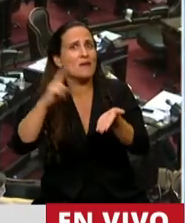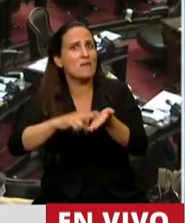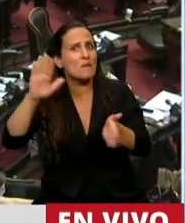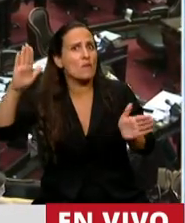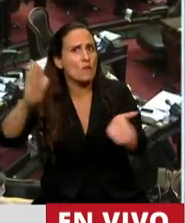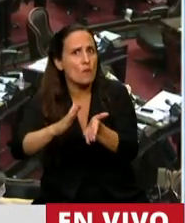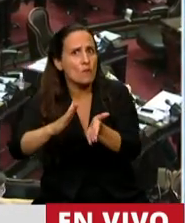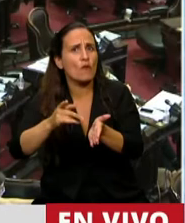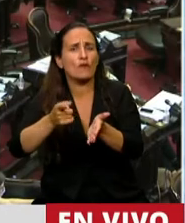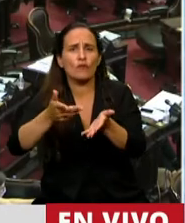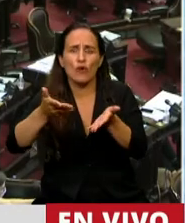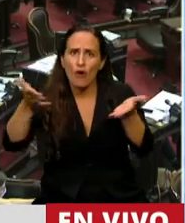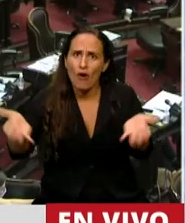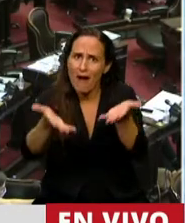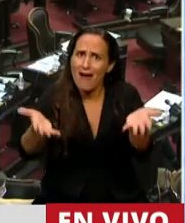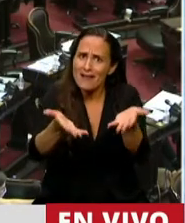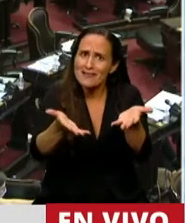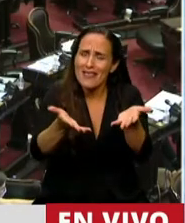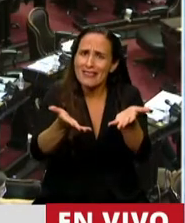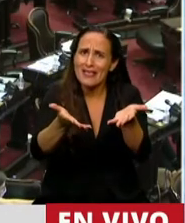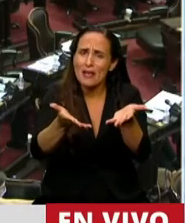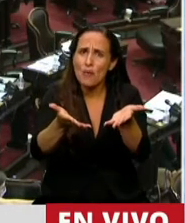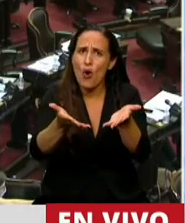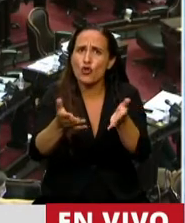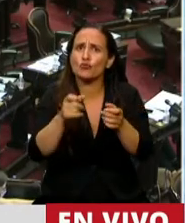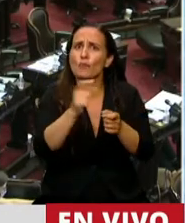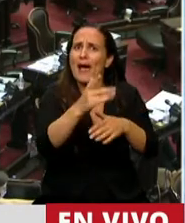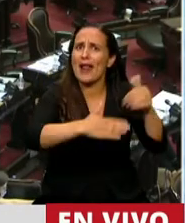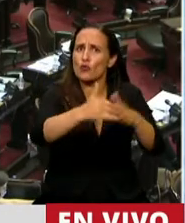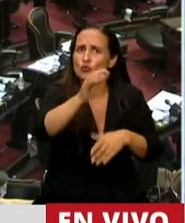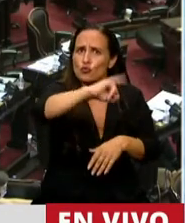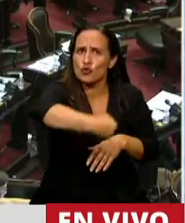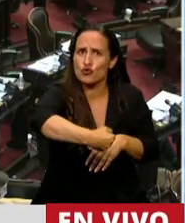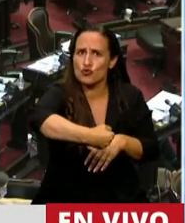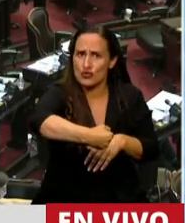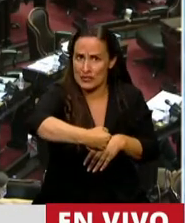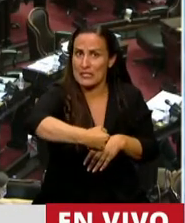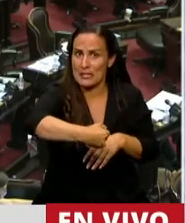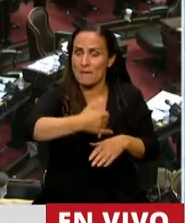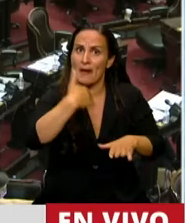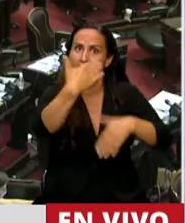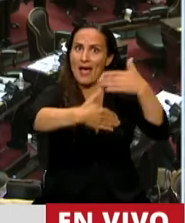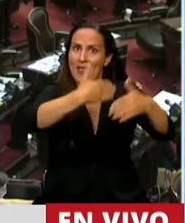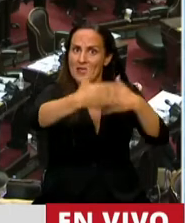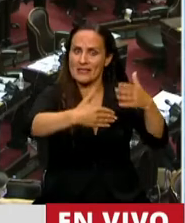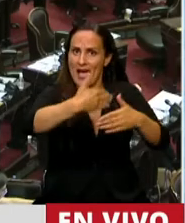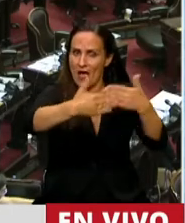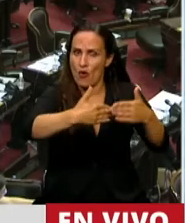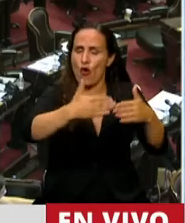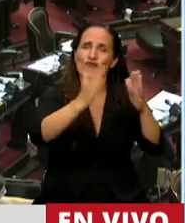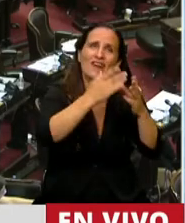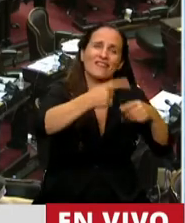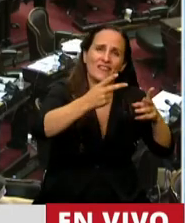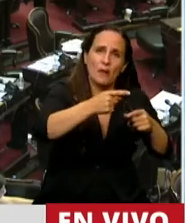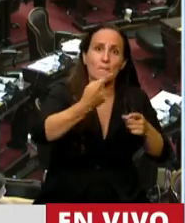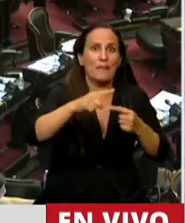impuestos un incentivo importante cuando los sectores son de la construcción, cuando es para desarrolladores inmobiliarios? Y por